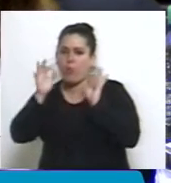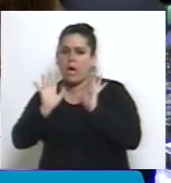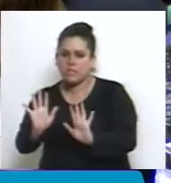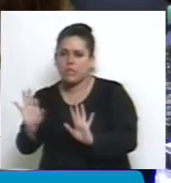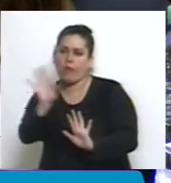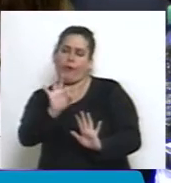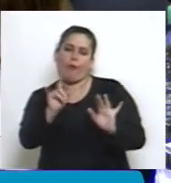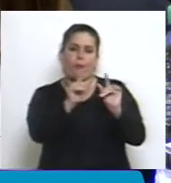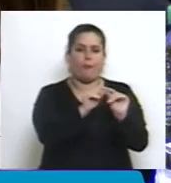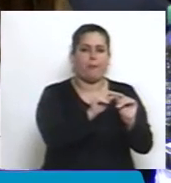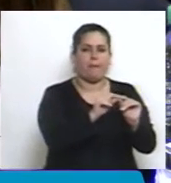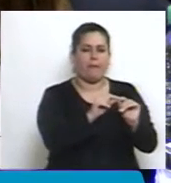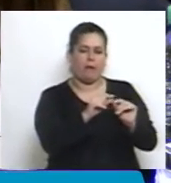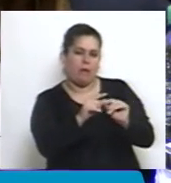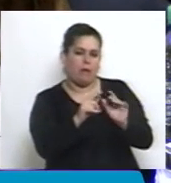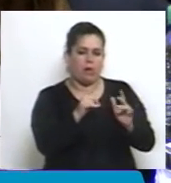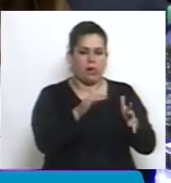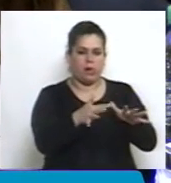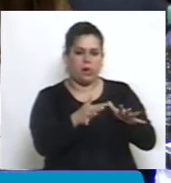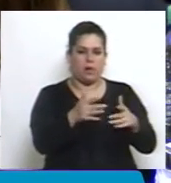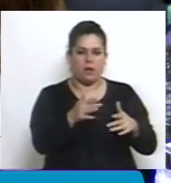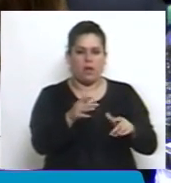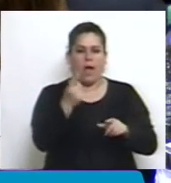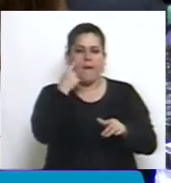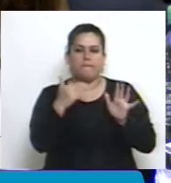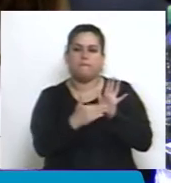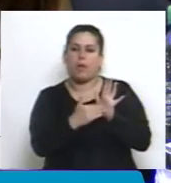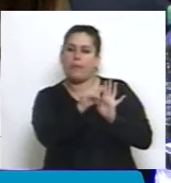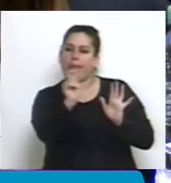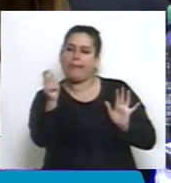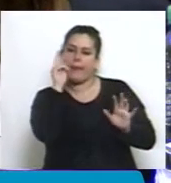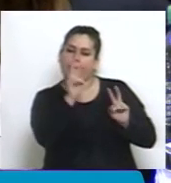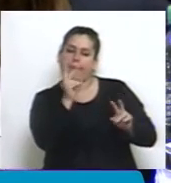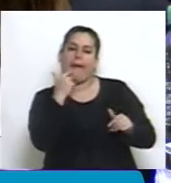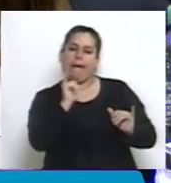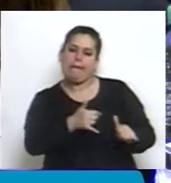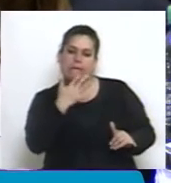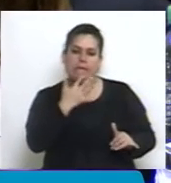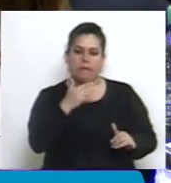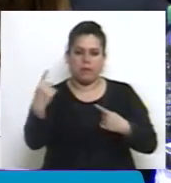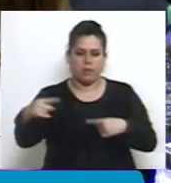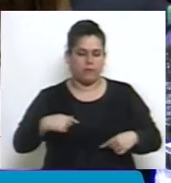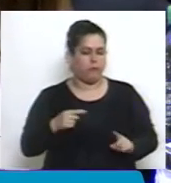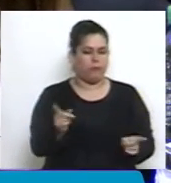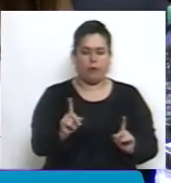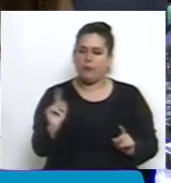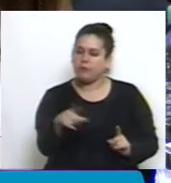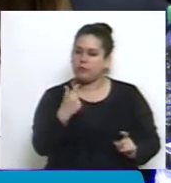o si se puede interpretar de diferentes formas. Nosotros